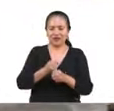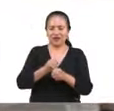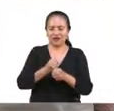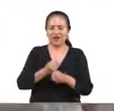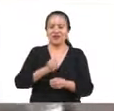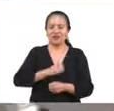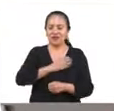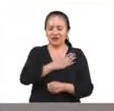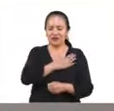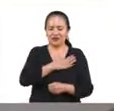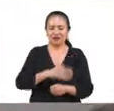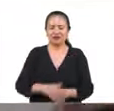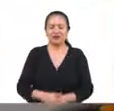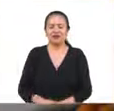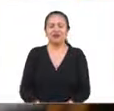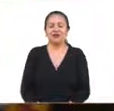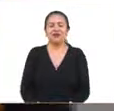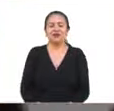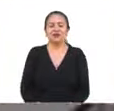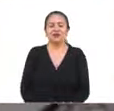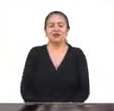Bienestar.